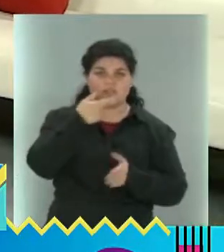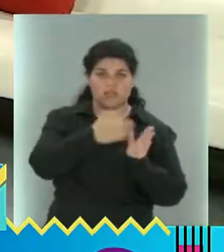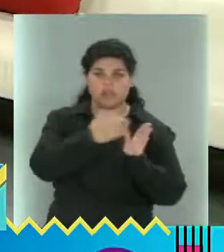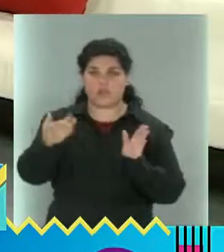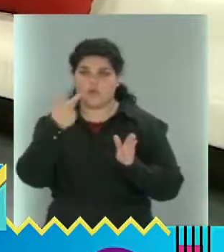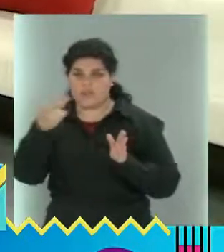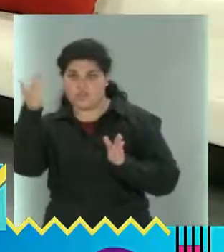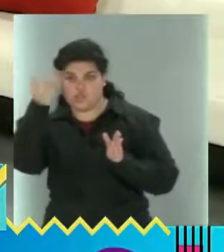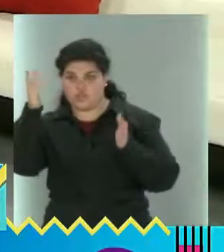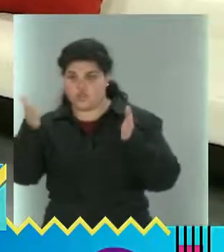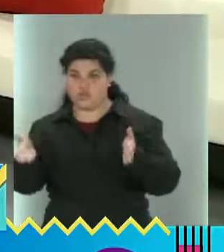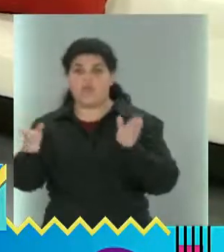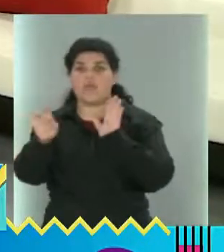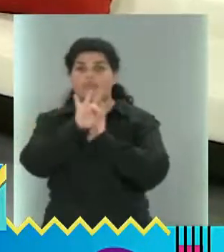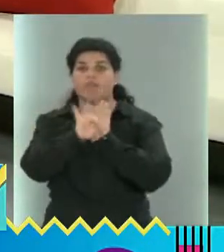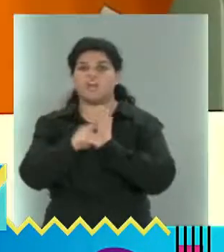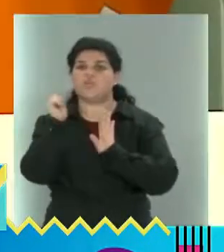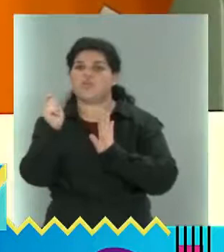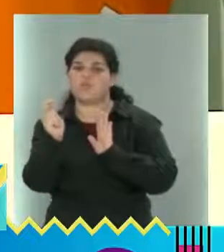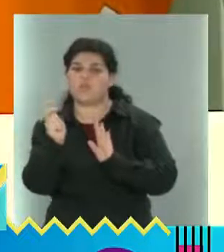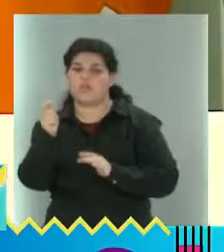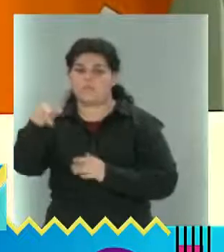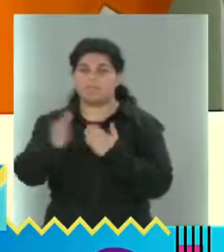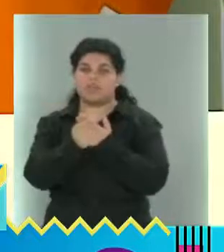son datos del Ministerio de Energía,